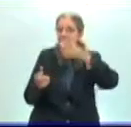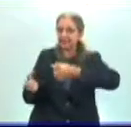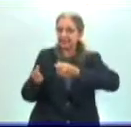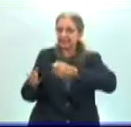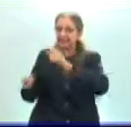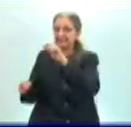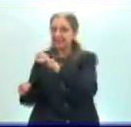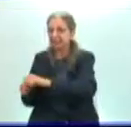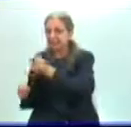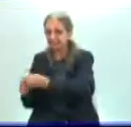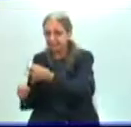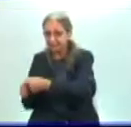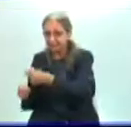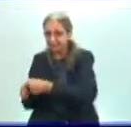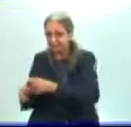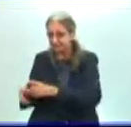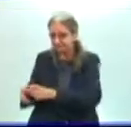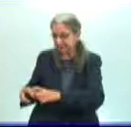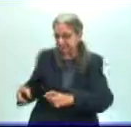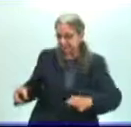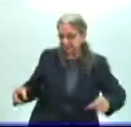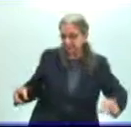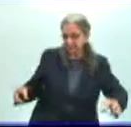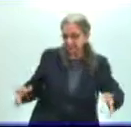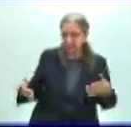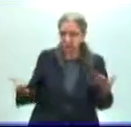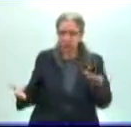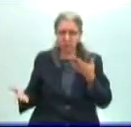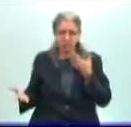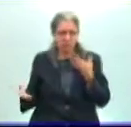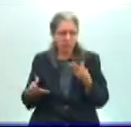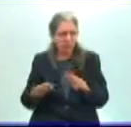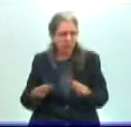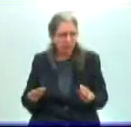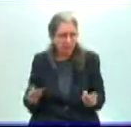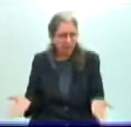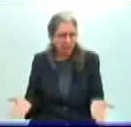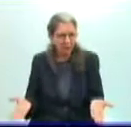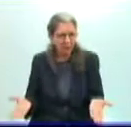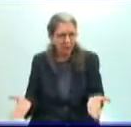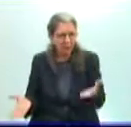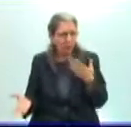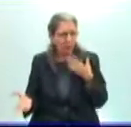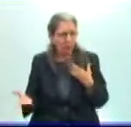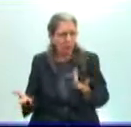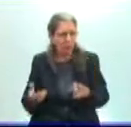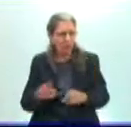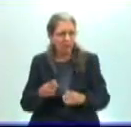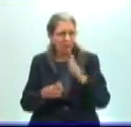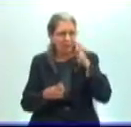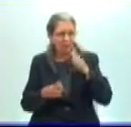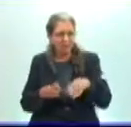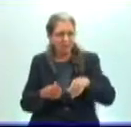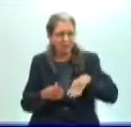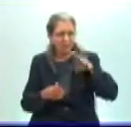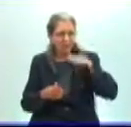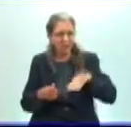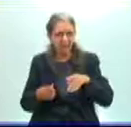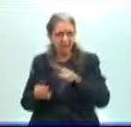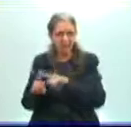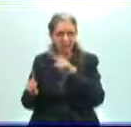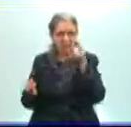antena. ¿Cómo lo harán? ¿Cómo saber cuál es la distancia de esos